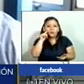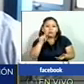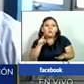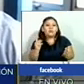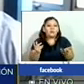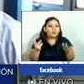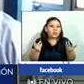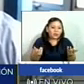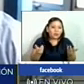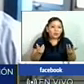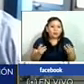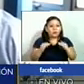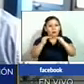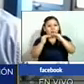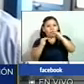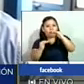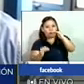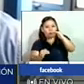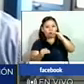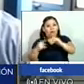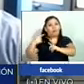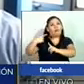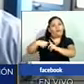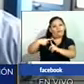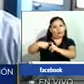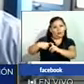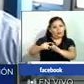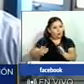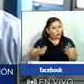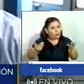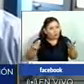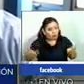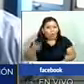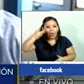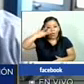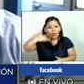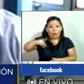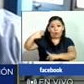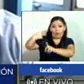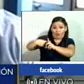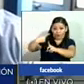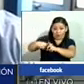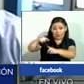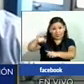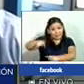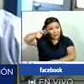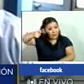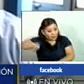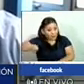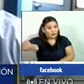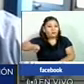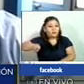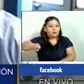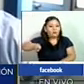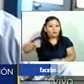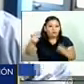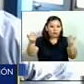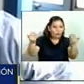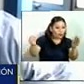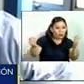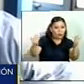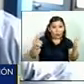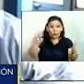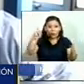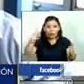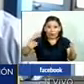tendencia menos decreciente con respecto a abril ¿Por qué? Porque por ejemplo en abril solo el mes de abril comparado contra